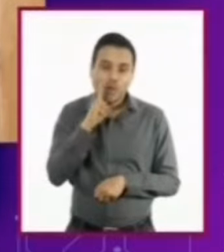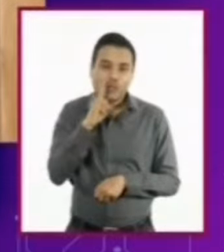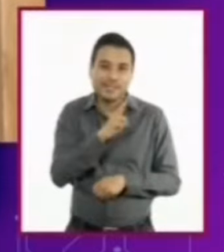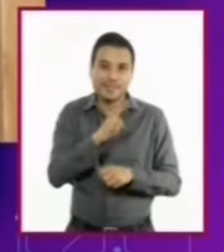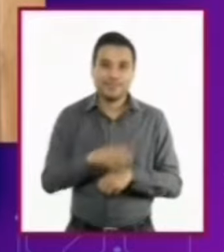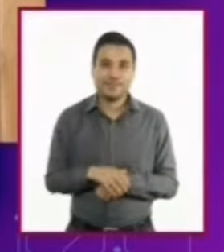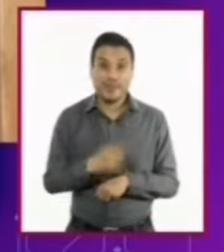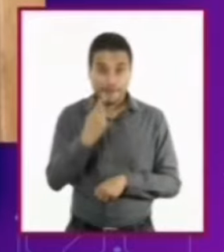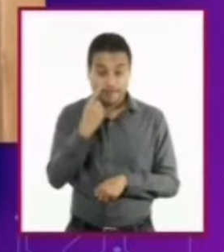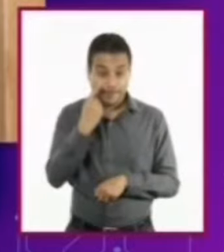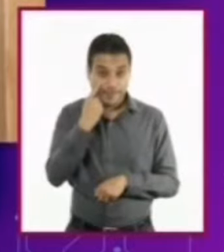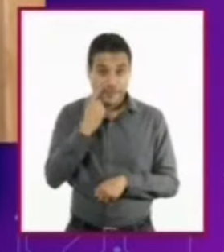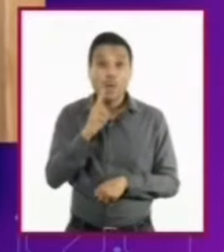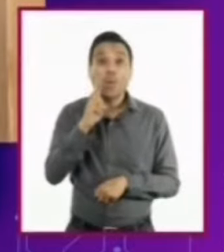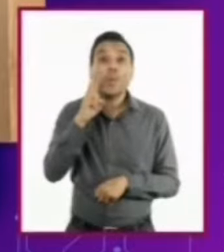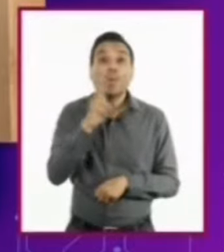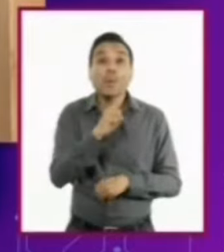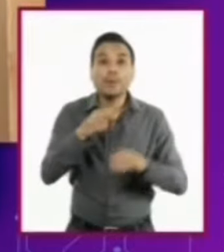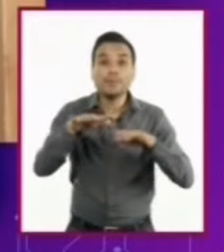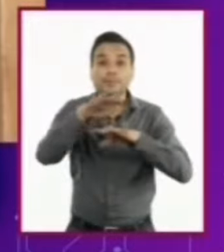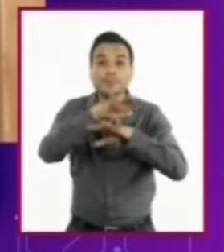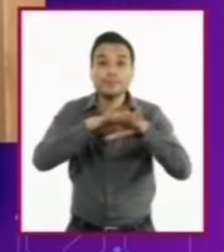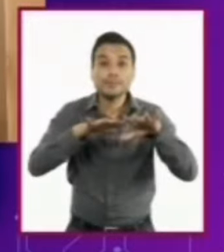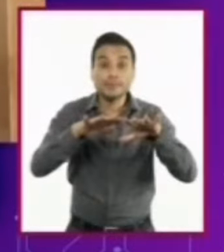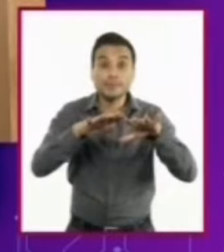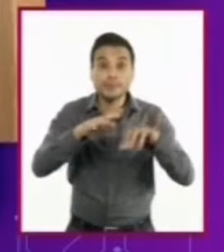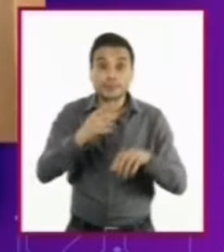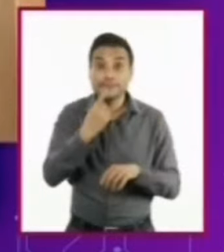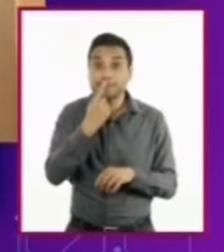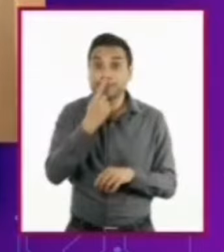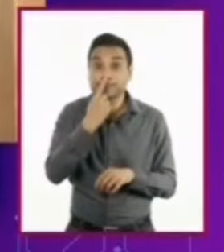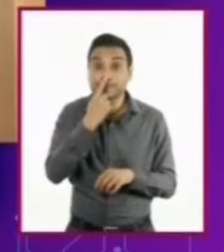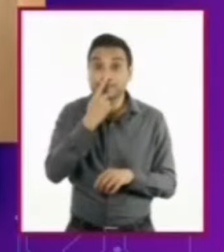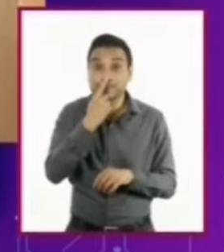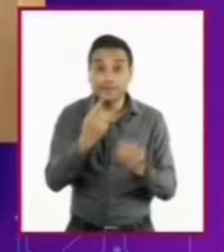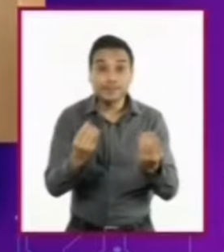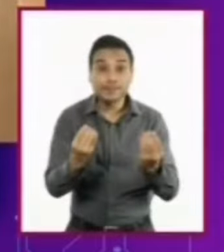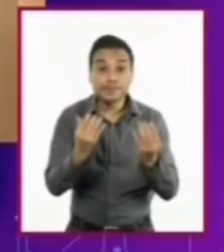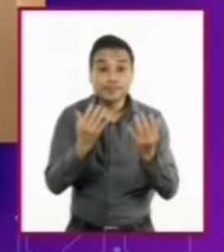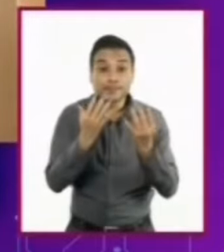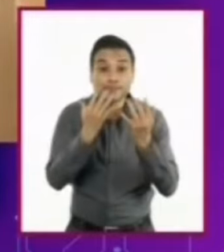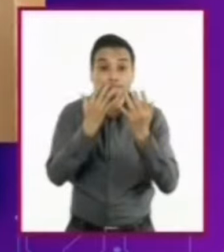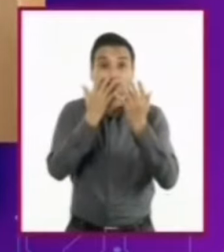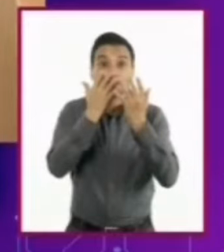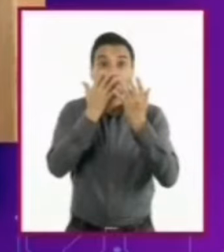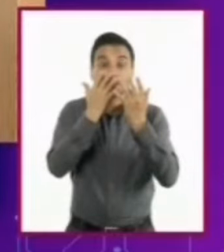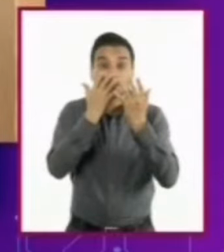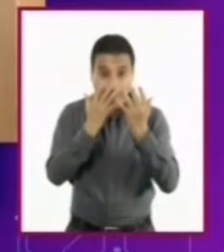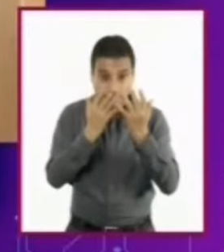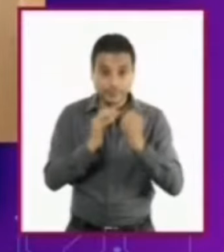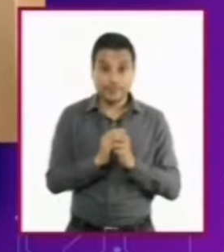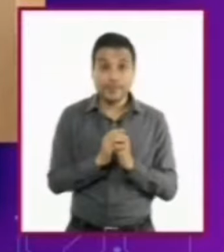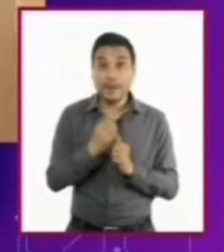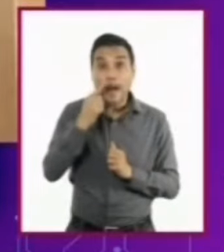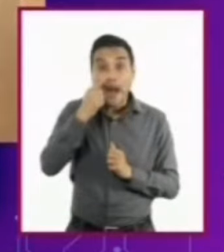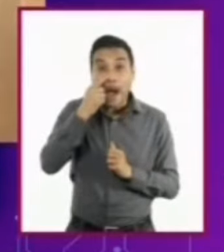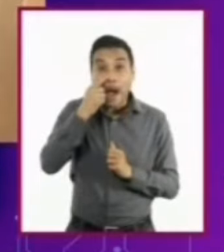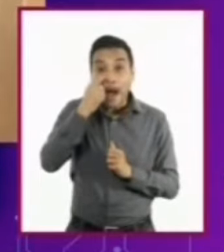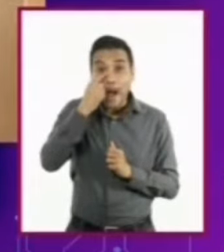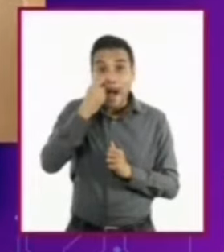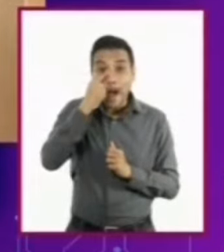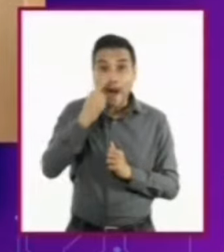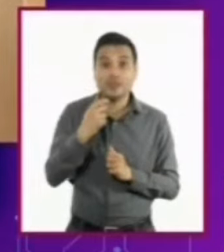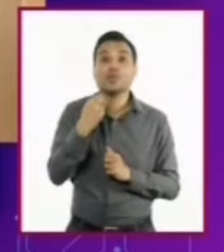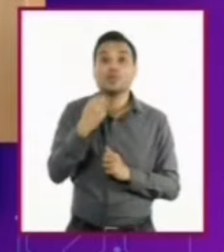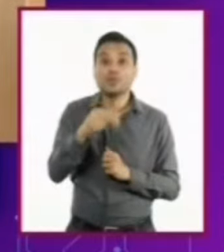la nariz a través de las fosas nasales o narinas va cargado de este gas. El interior de la nariz consta de la cavidad